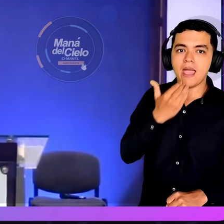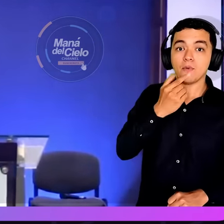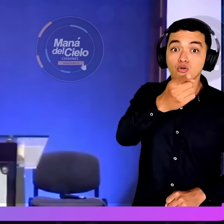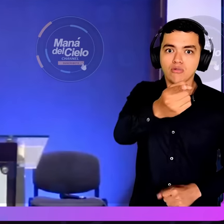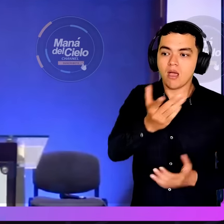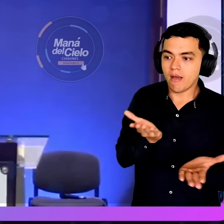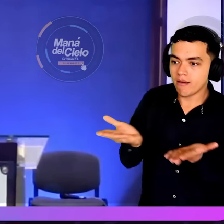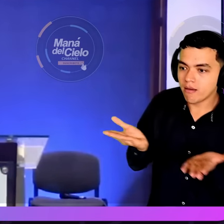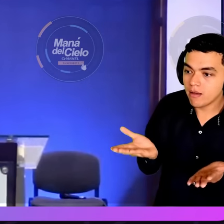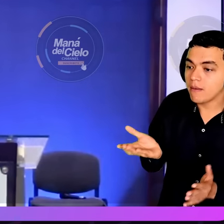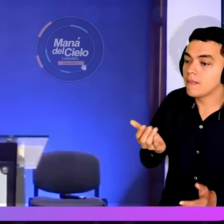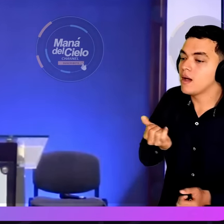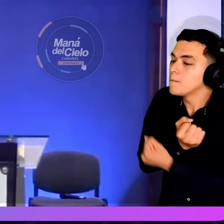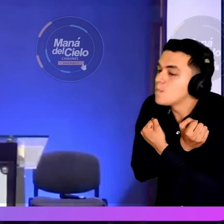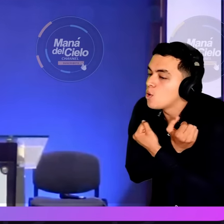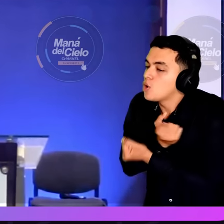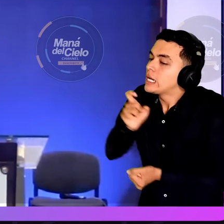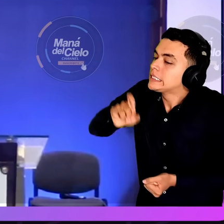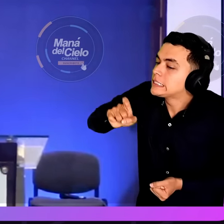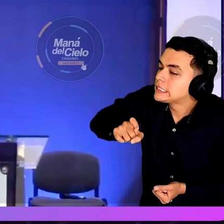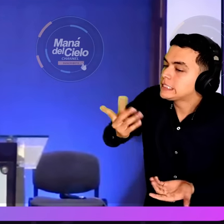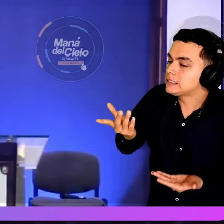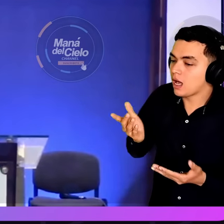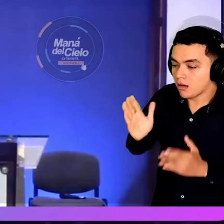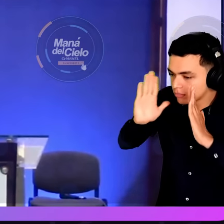hermana, si usted quiere tener ese hombre